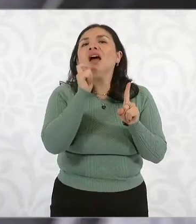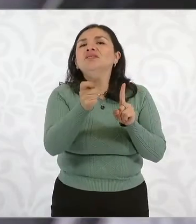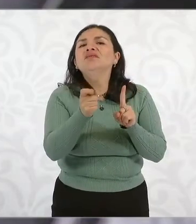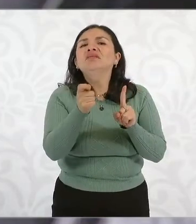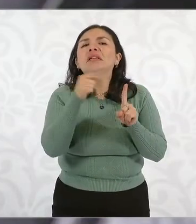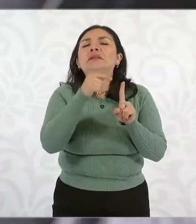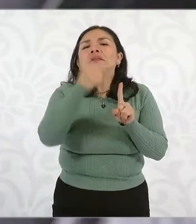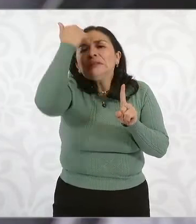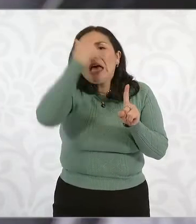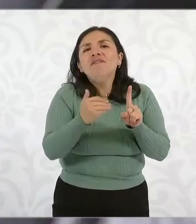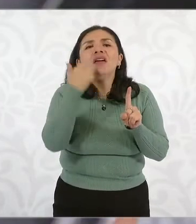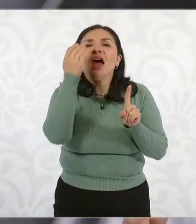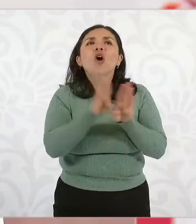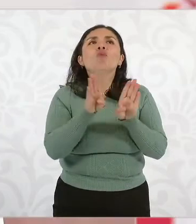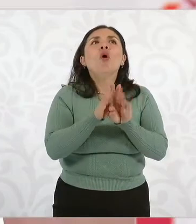dos